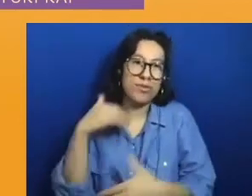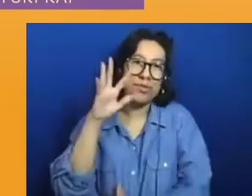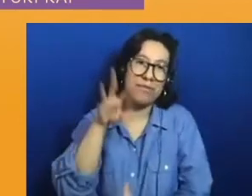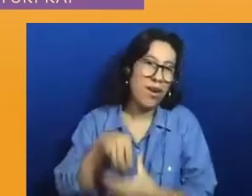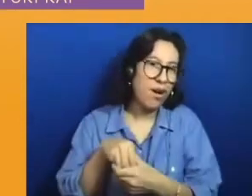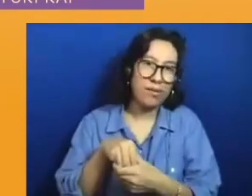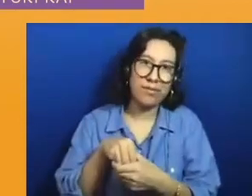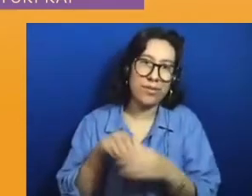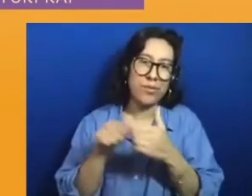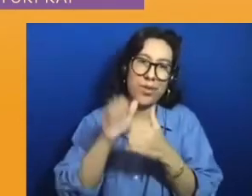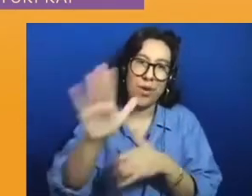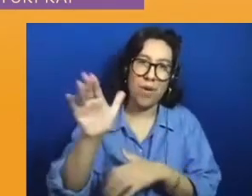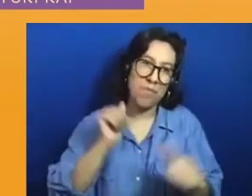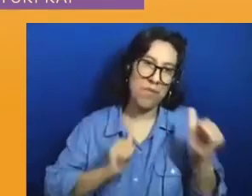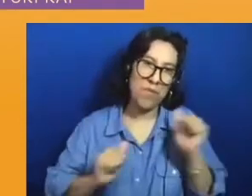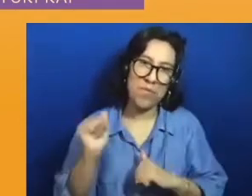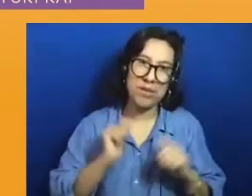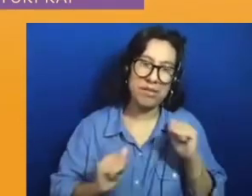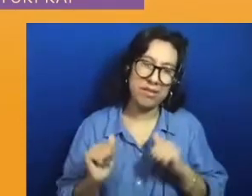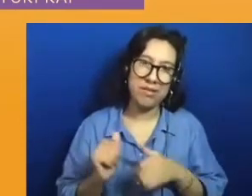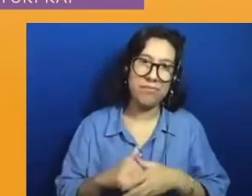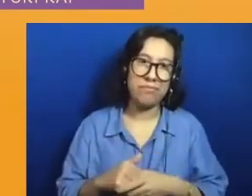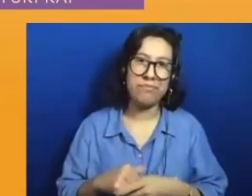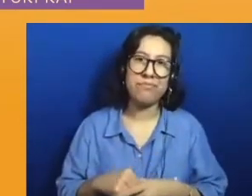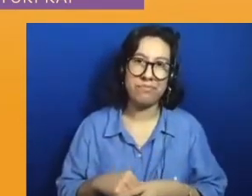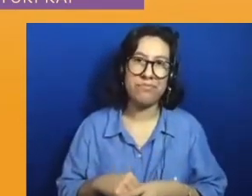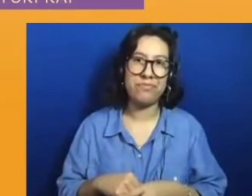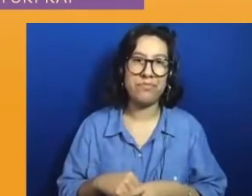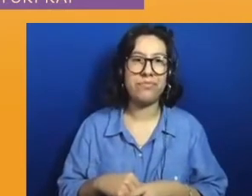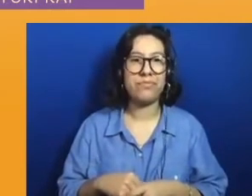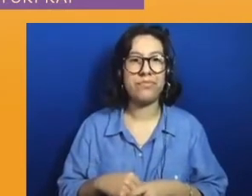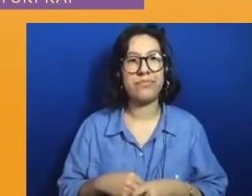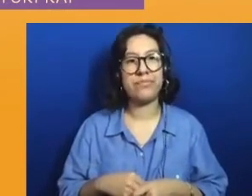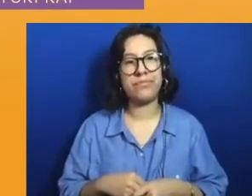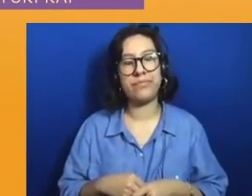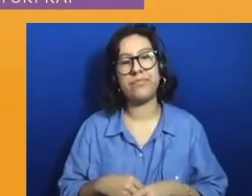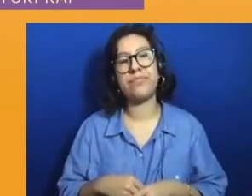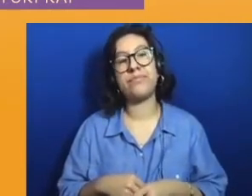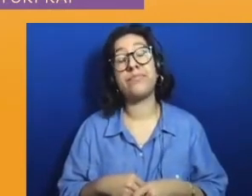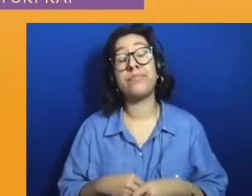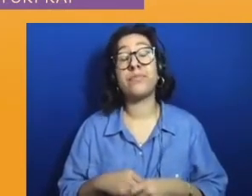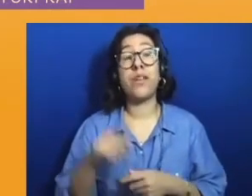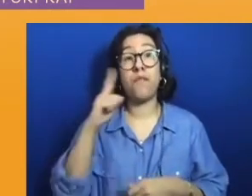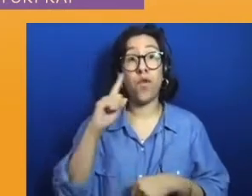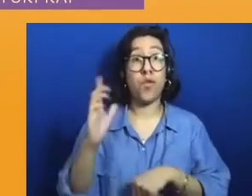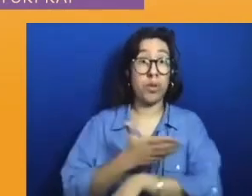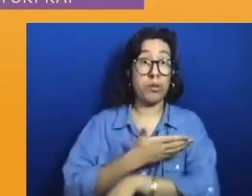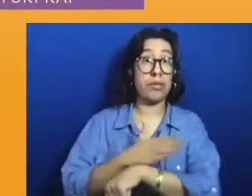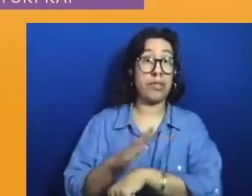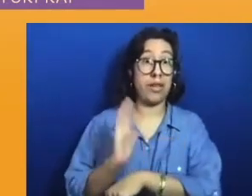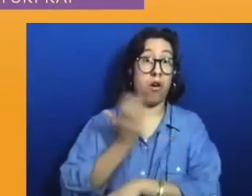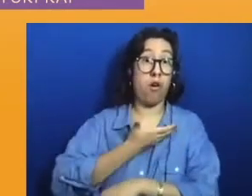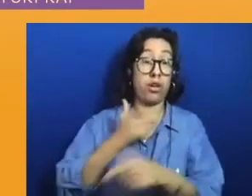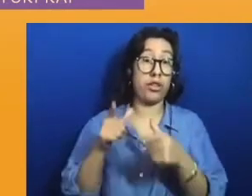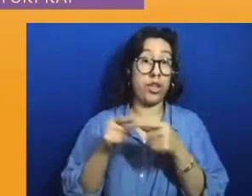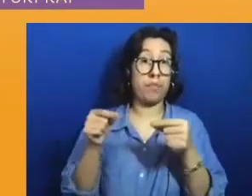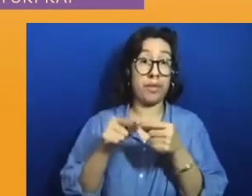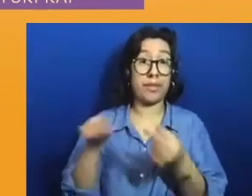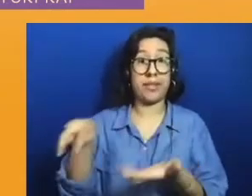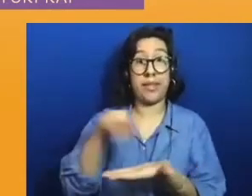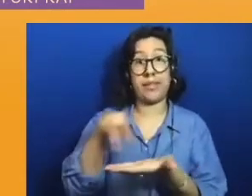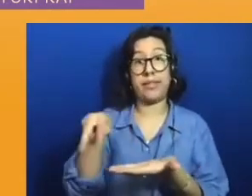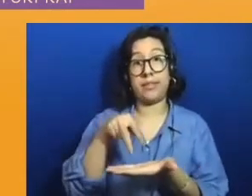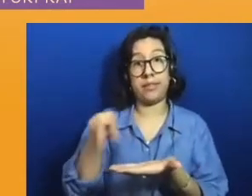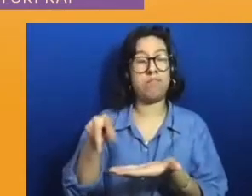las personas de la familia en un performance, en lo que tiene que ver con la música para el baile japonés,